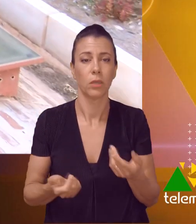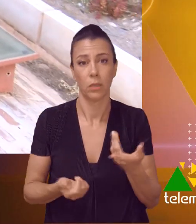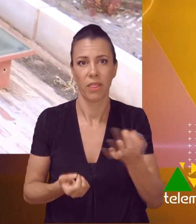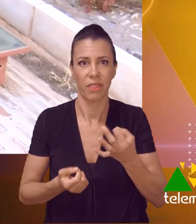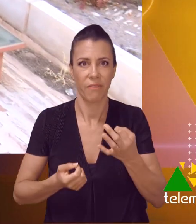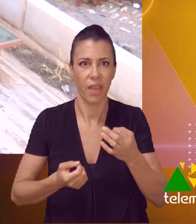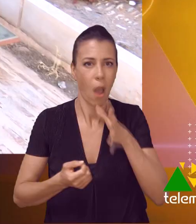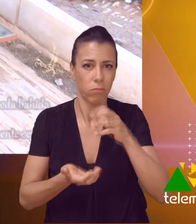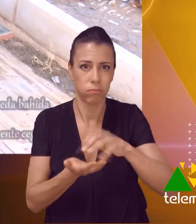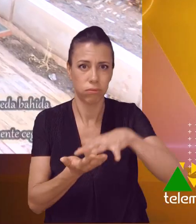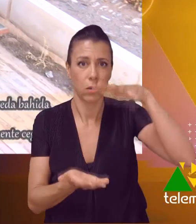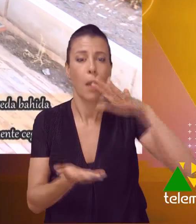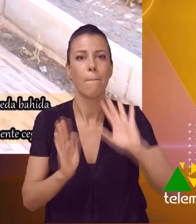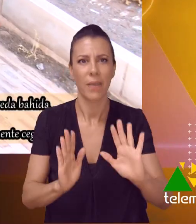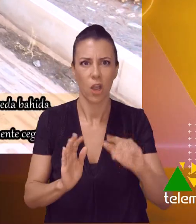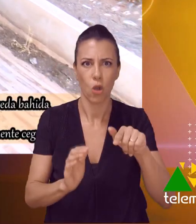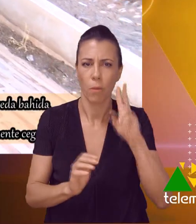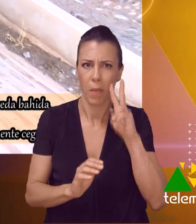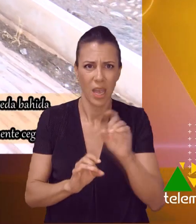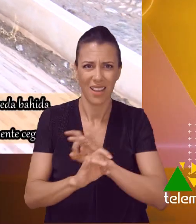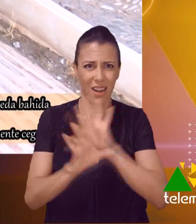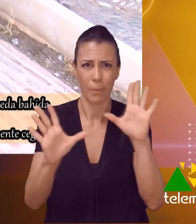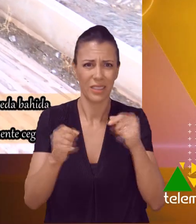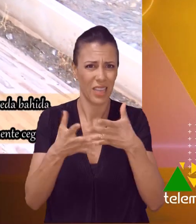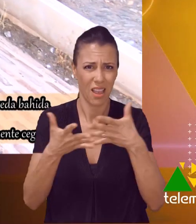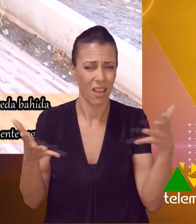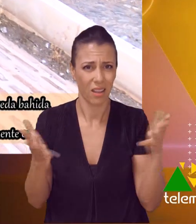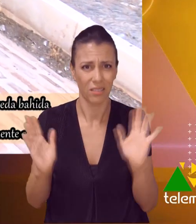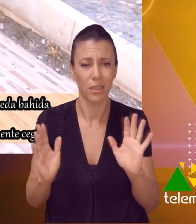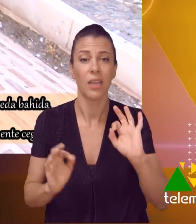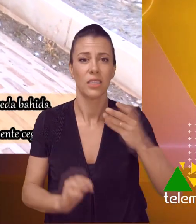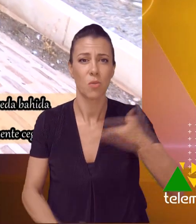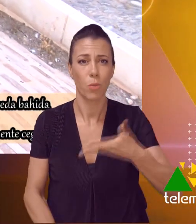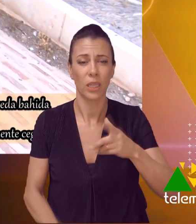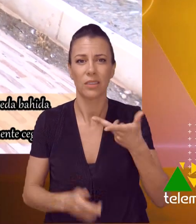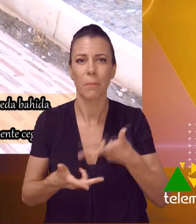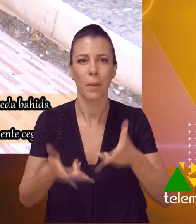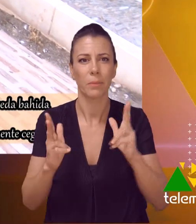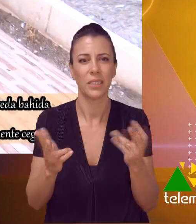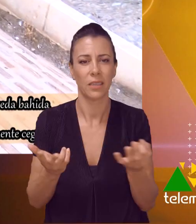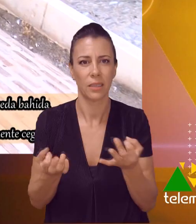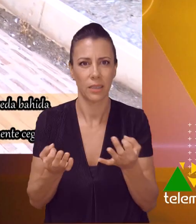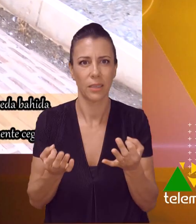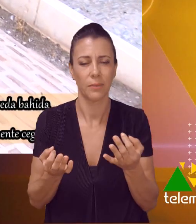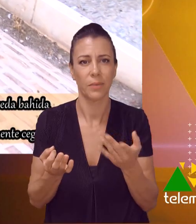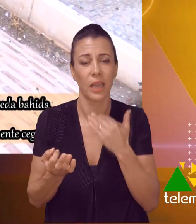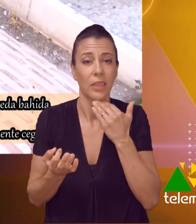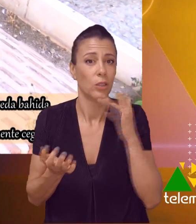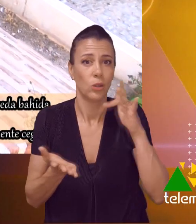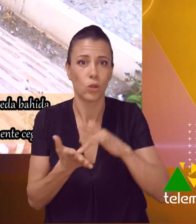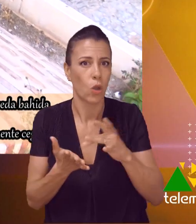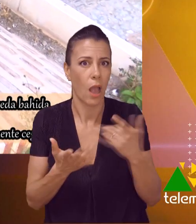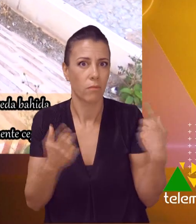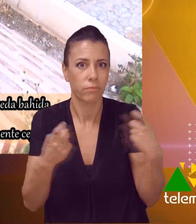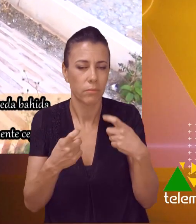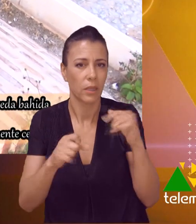llenarlo. Pero bueno, es un aljibe, se ve claramente, es grande, es un aljibe importante que permite, pues en caso de defensa,